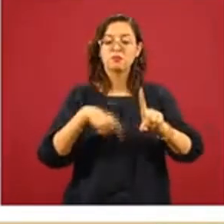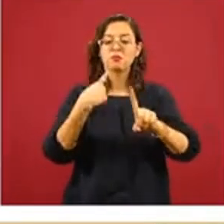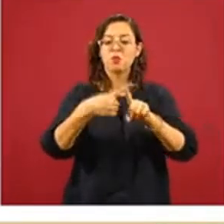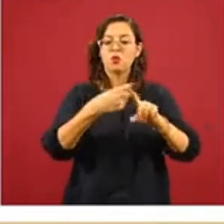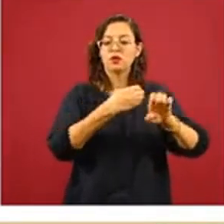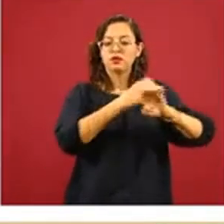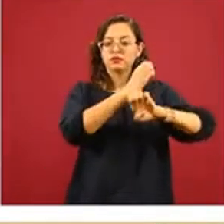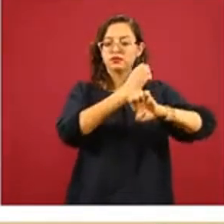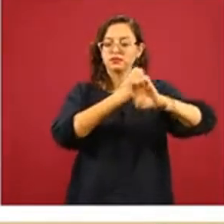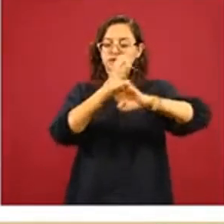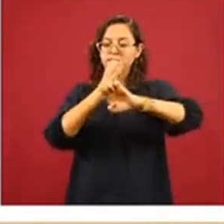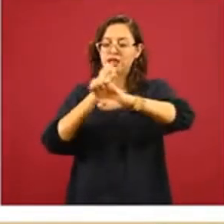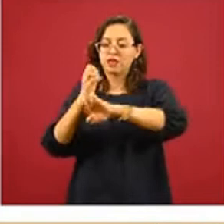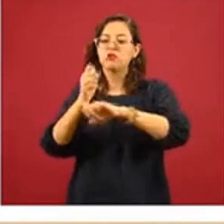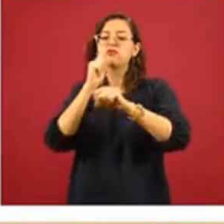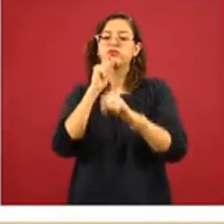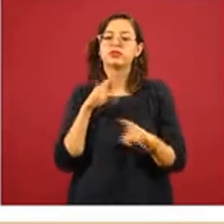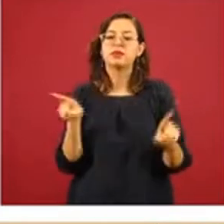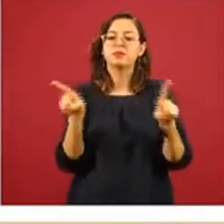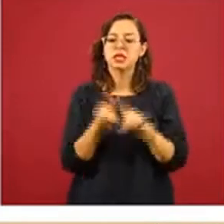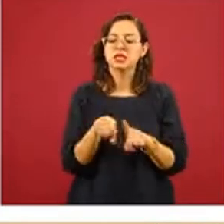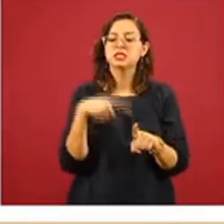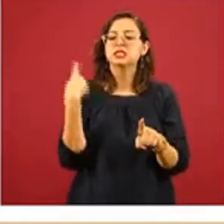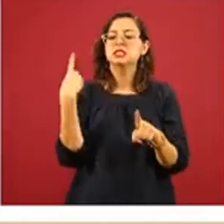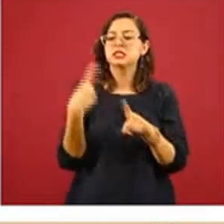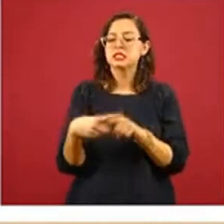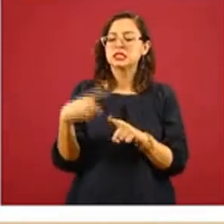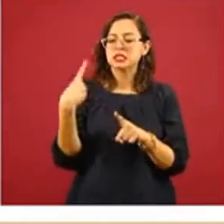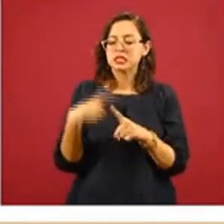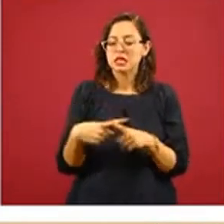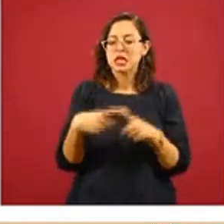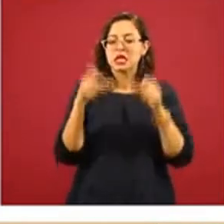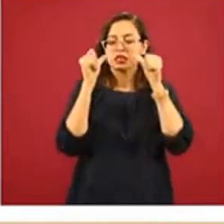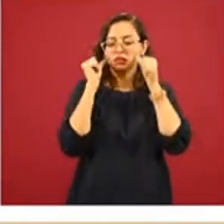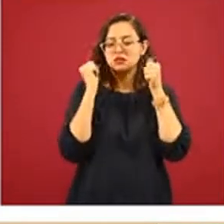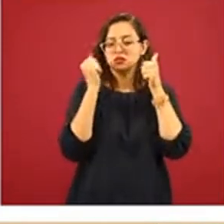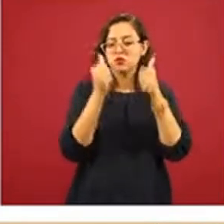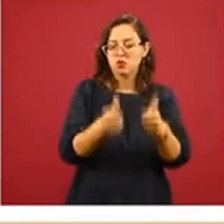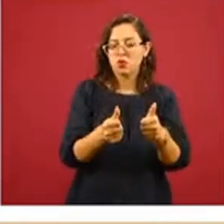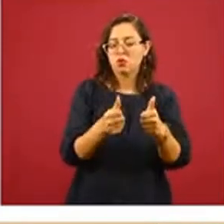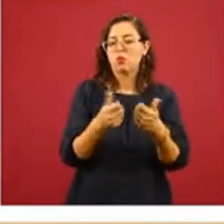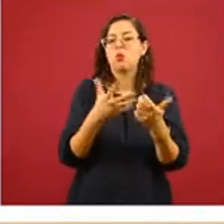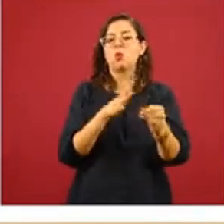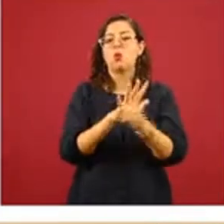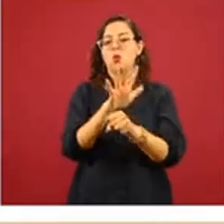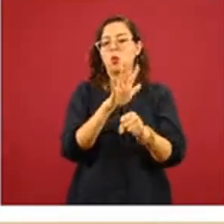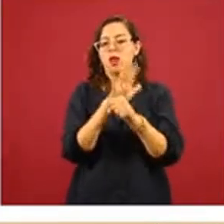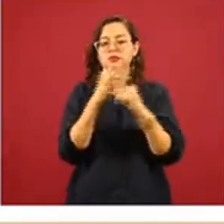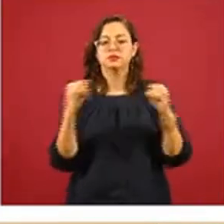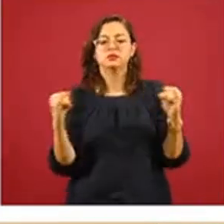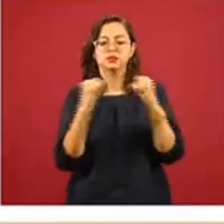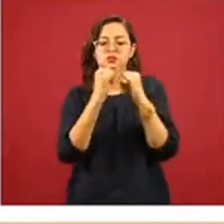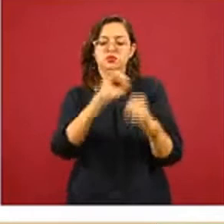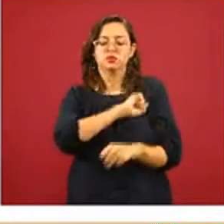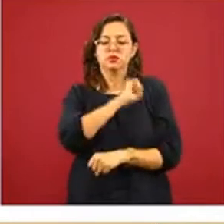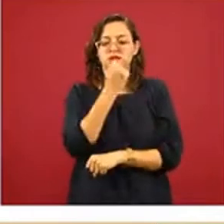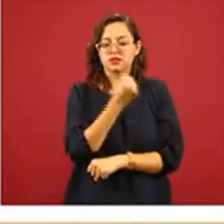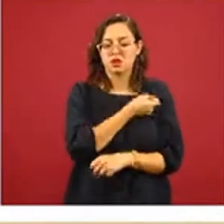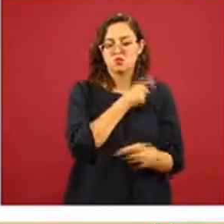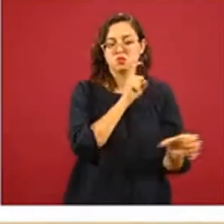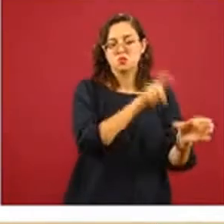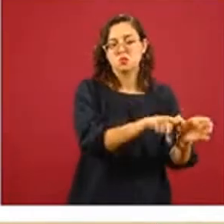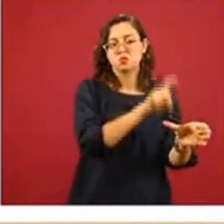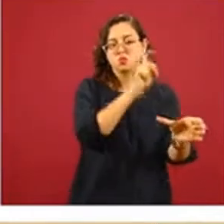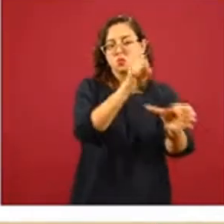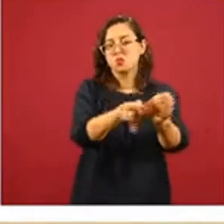entidad federativa y además los identificamos por institución a la cual pertenecen. Y entonces podemos ahí